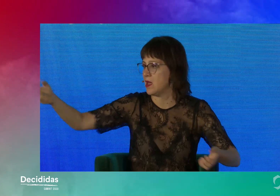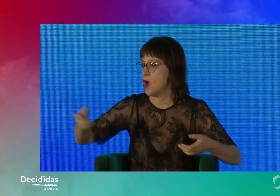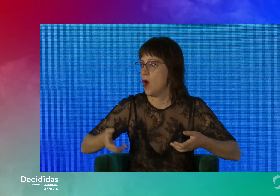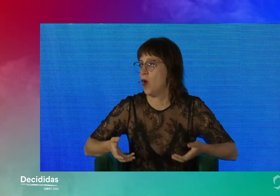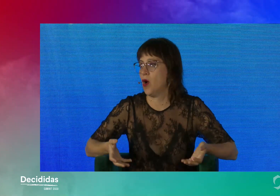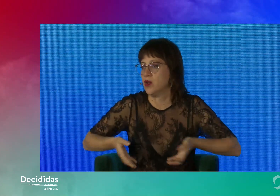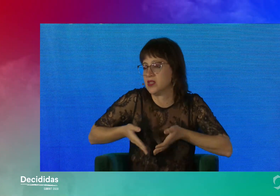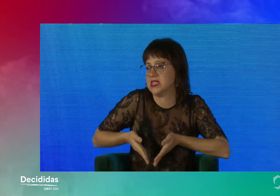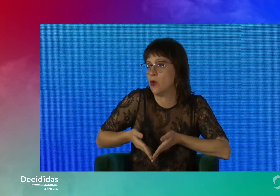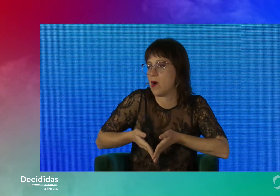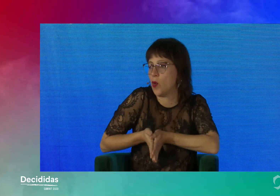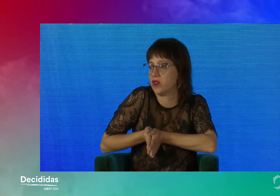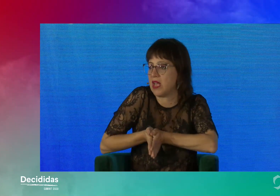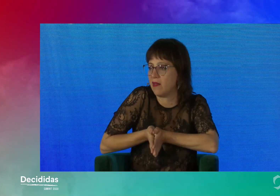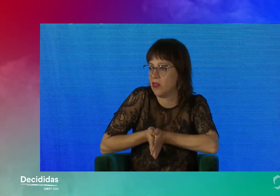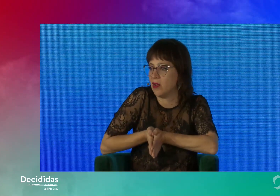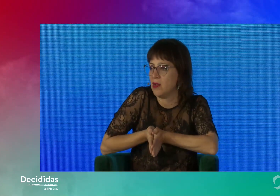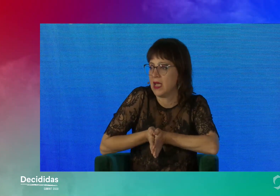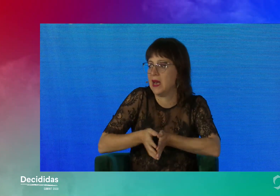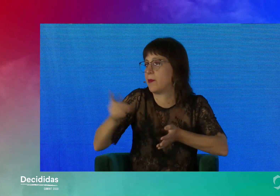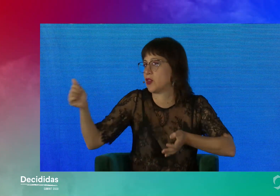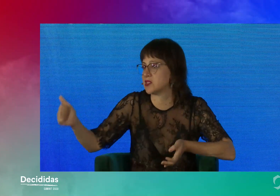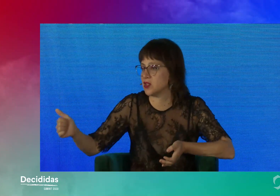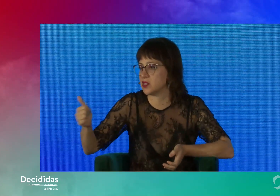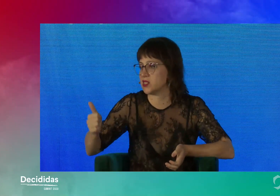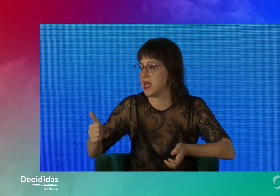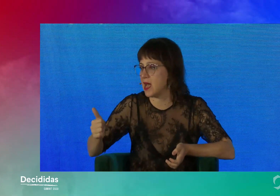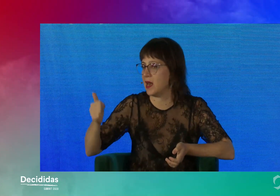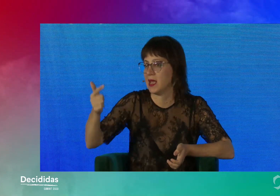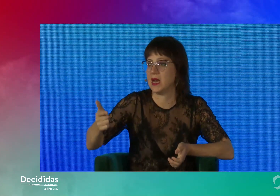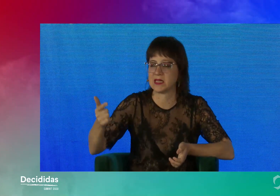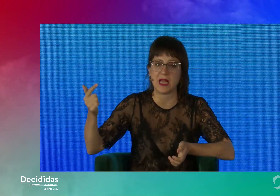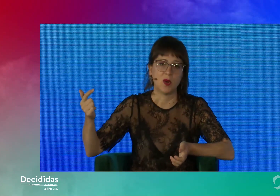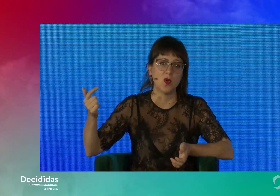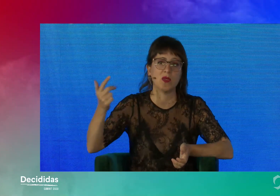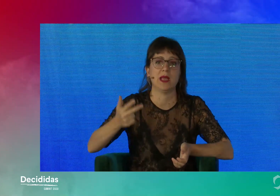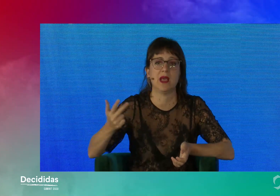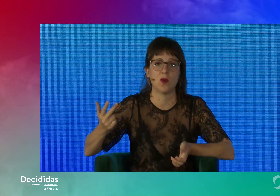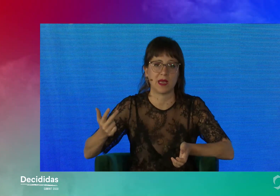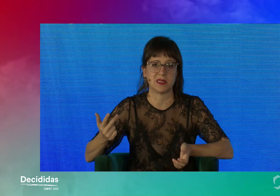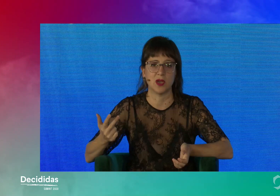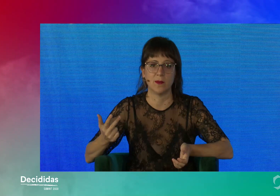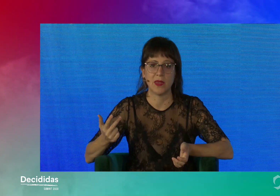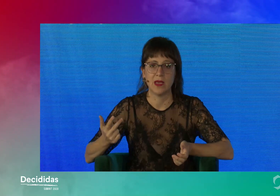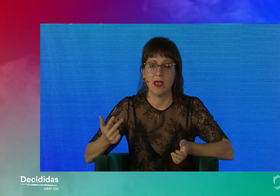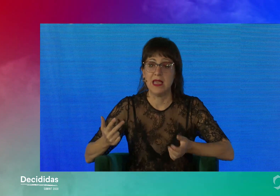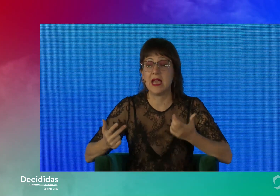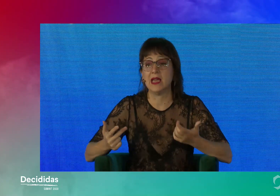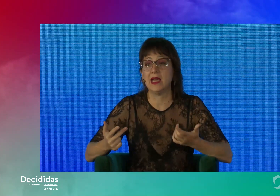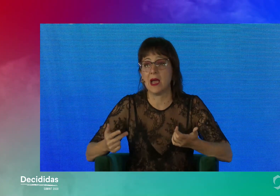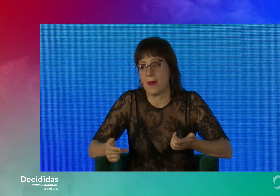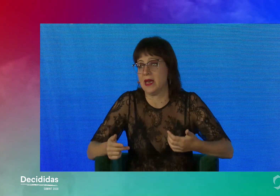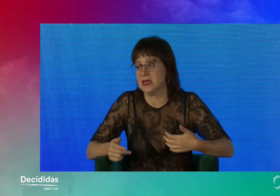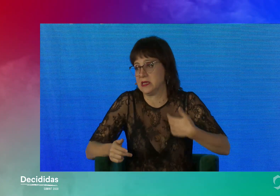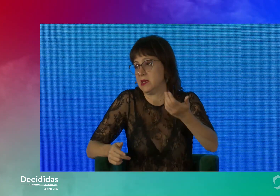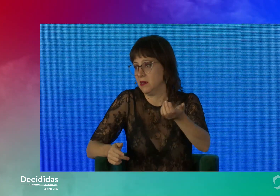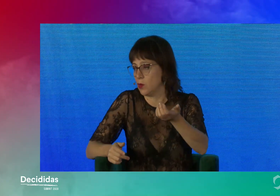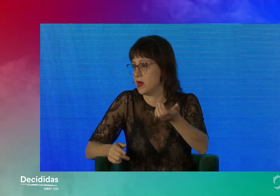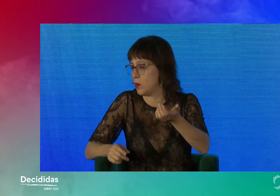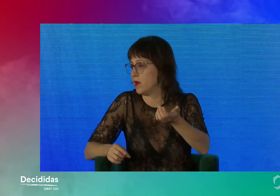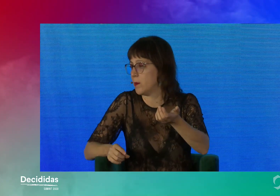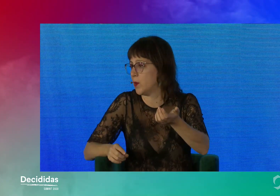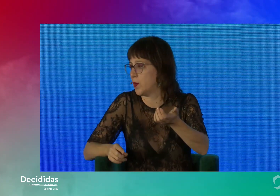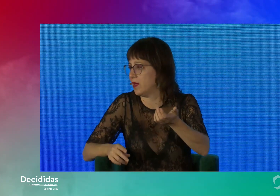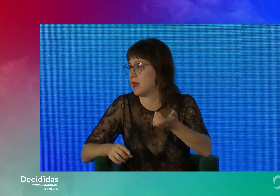pandemia o sigo ajustando en la protección social, en la salud, en la educación. Y ahí aparece